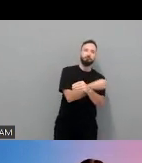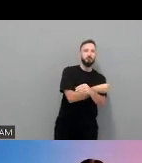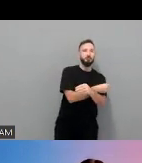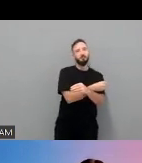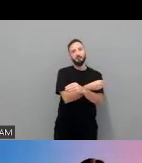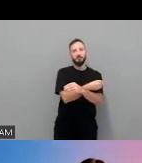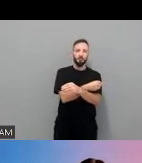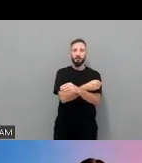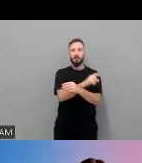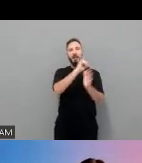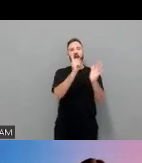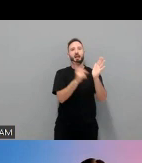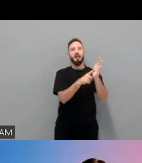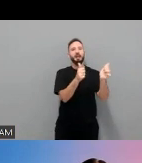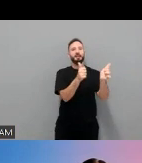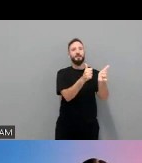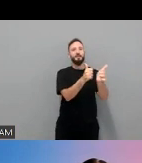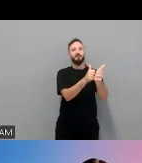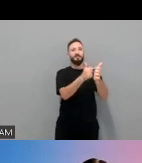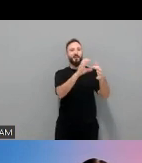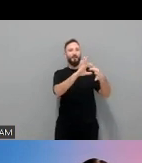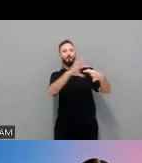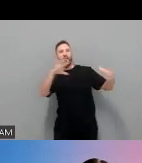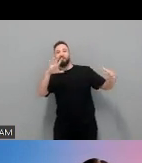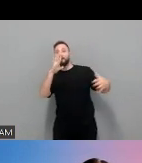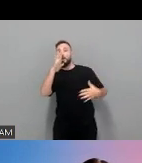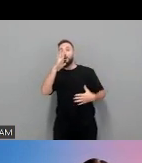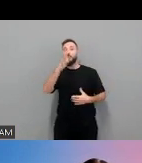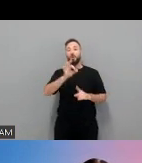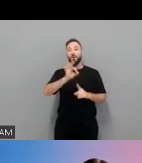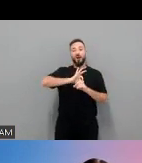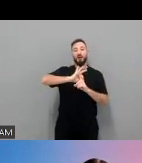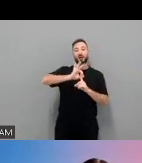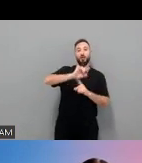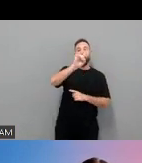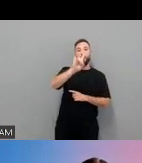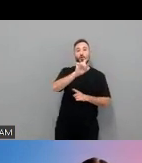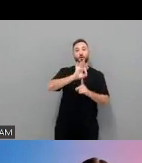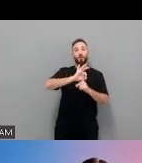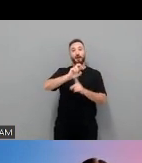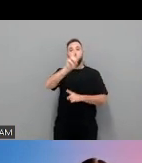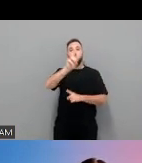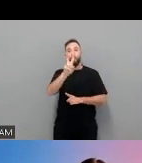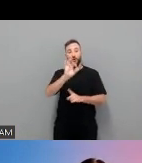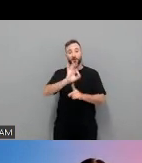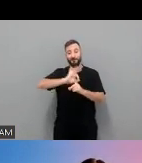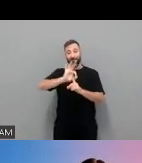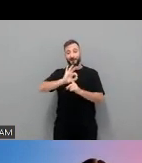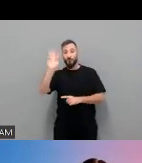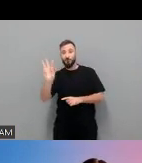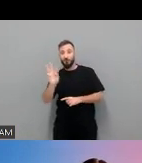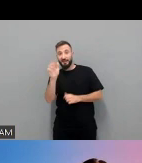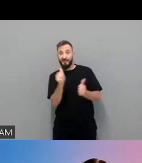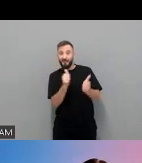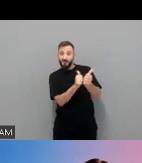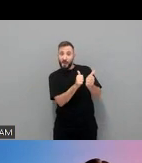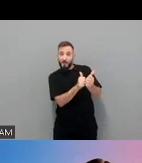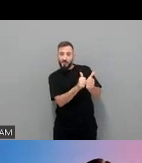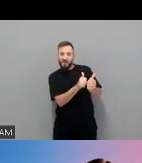con la ley de dependencia, porque el hecho de tener ya un grado 1, grado 2 o grado 3 de dependencia significa